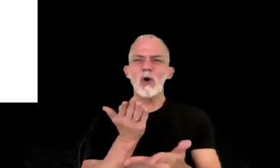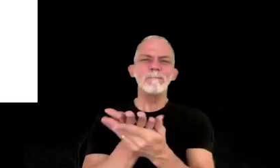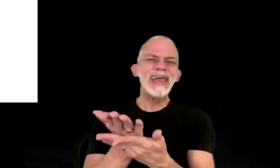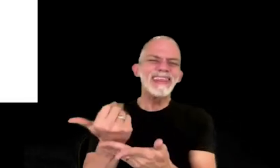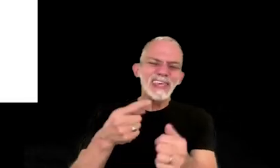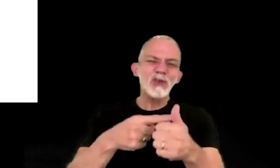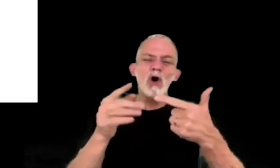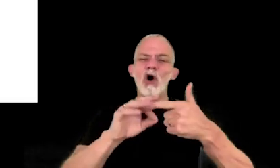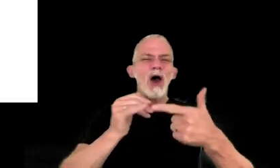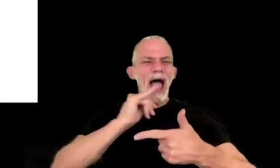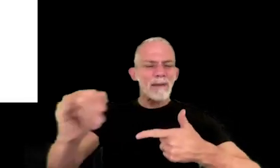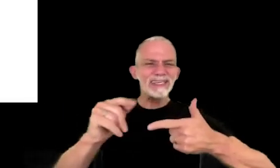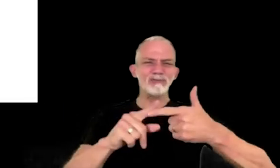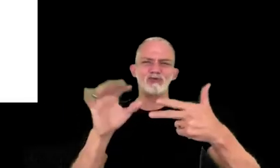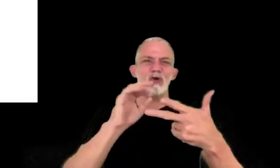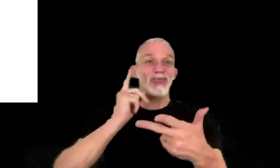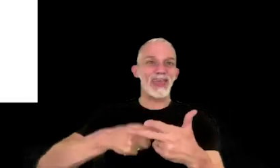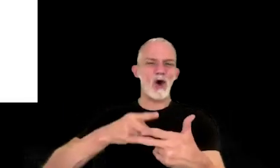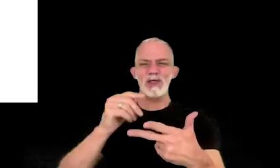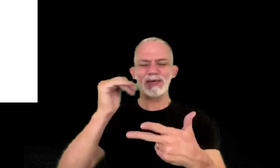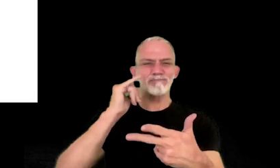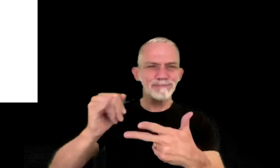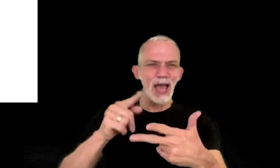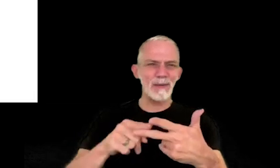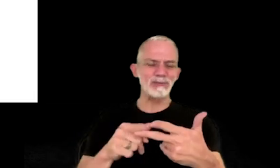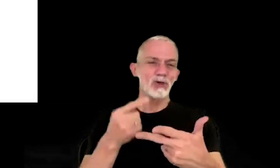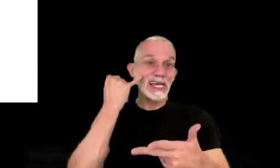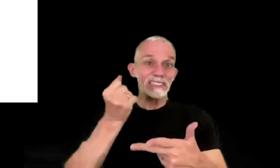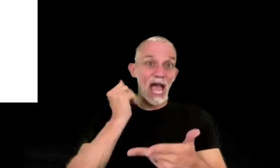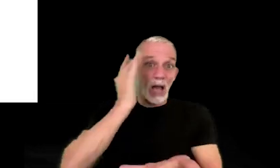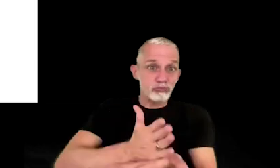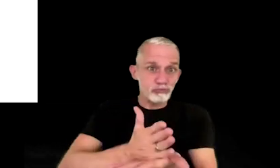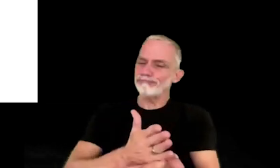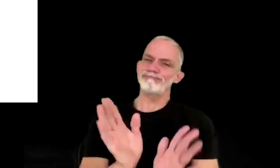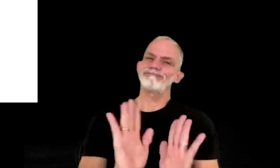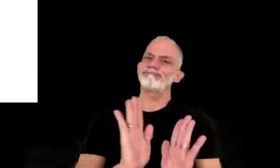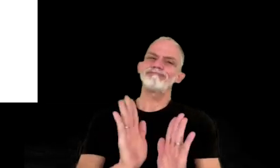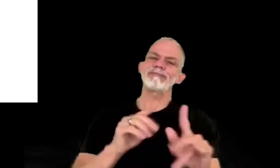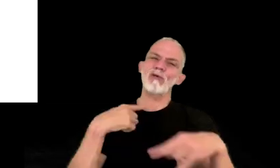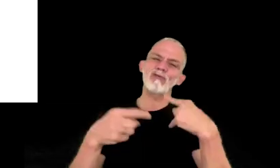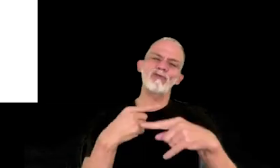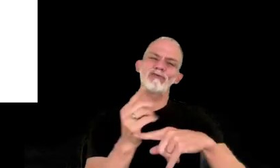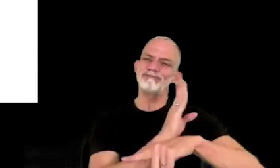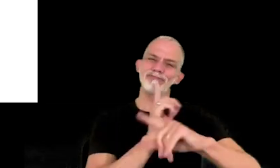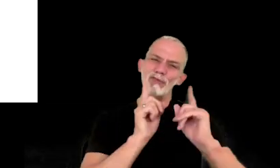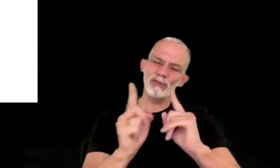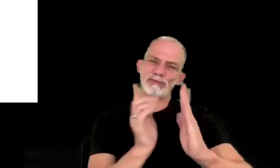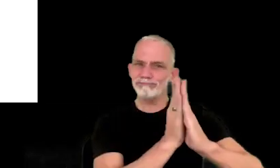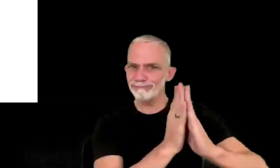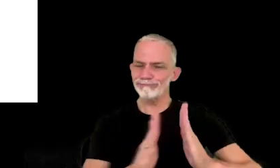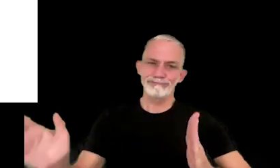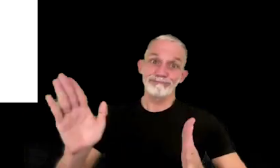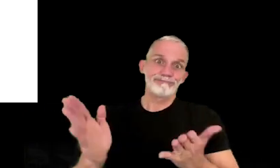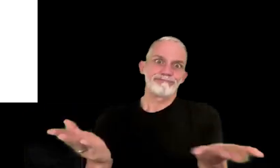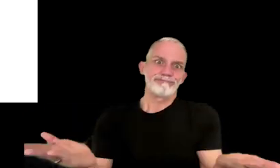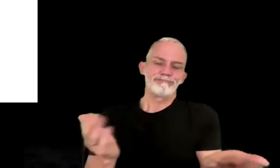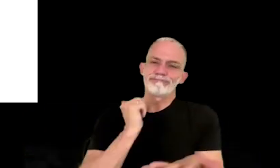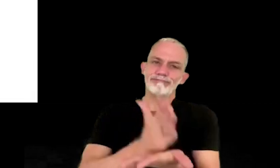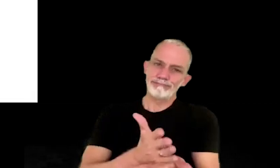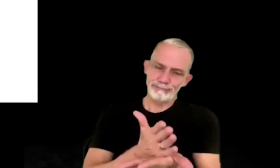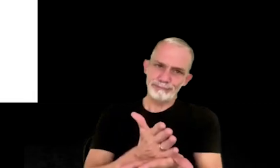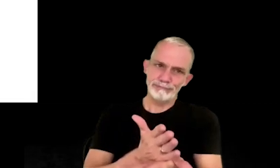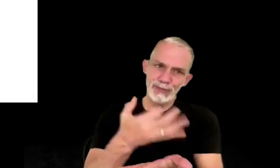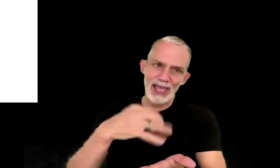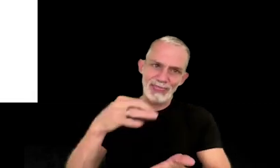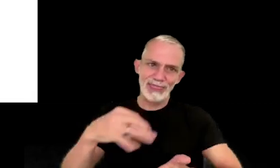una notificación de orden, no cuando ya tenés la tipificación penal, en este caso de una infracción,